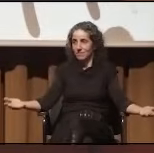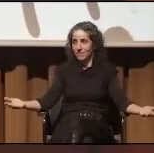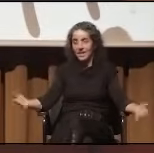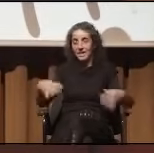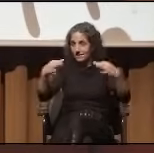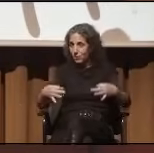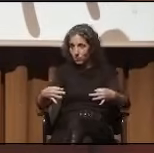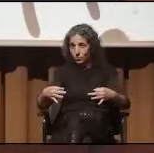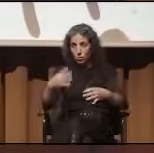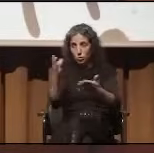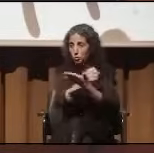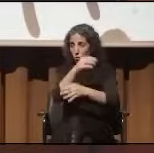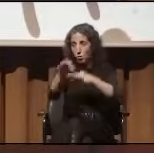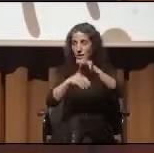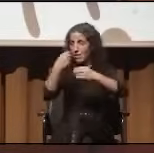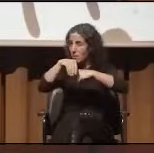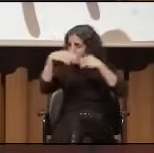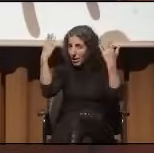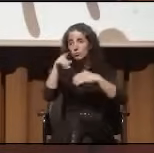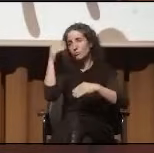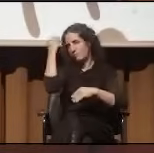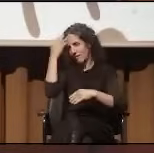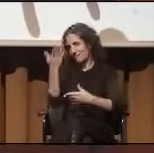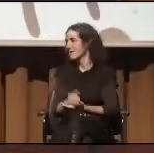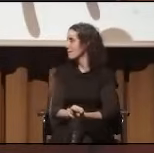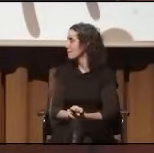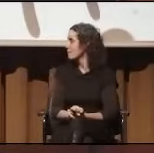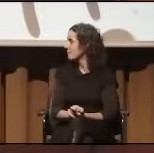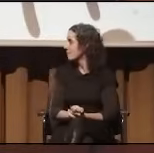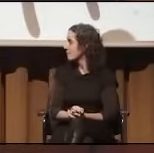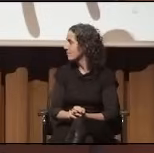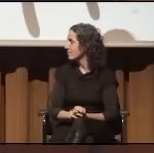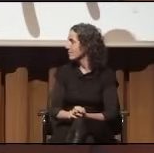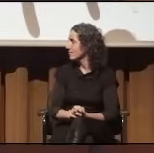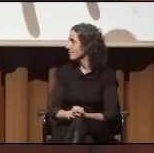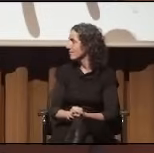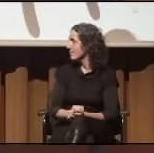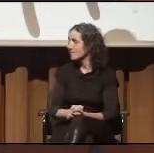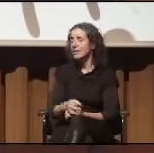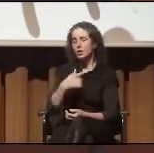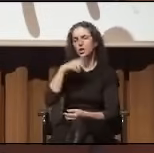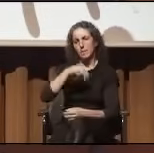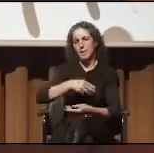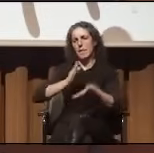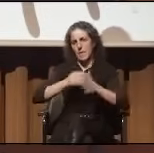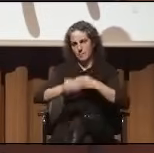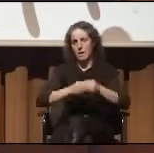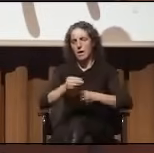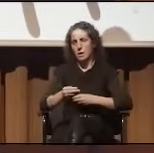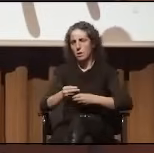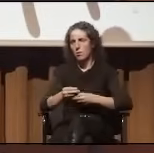previsto. Hay un psicólogo que yo también soy de las que voy a terapia con una psicoanalista.